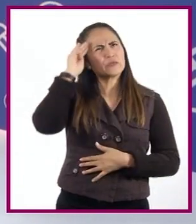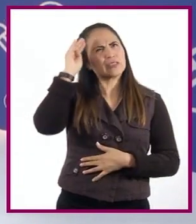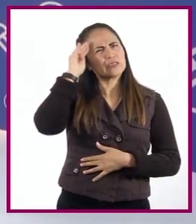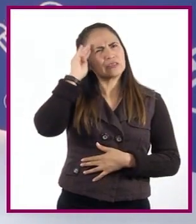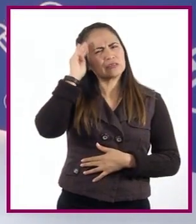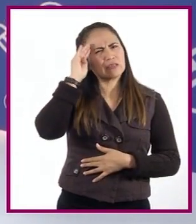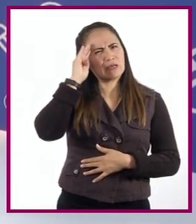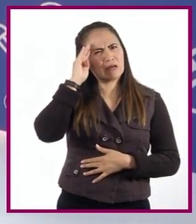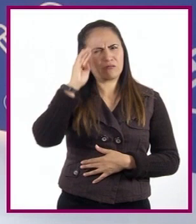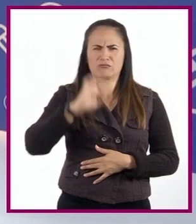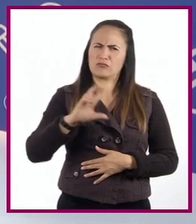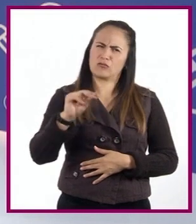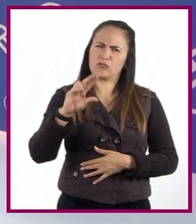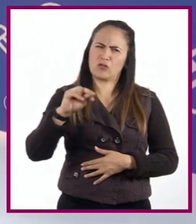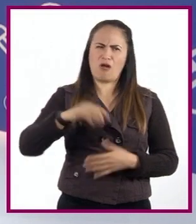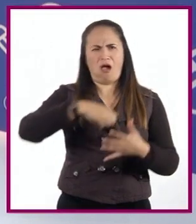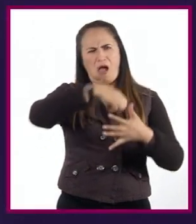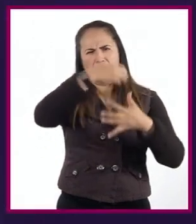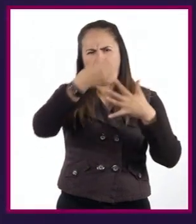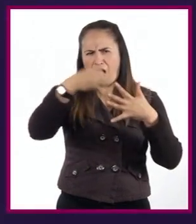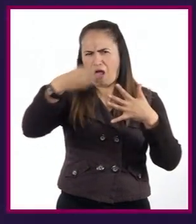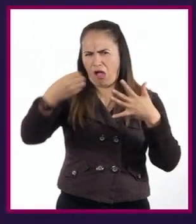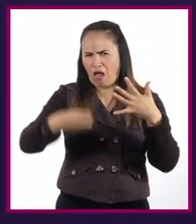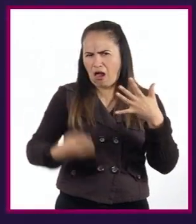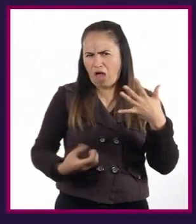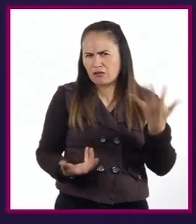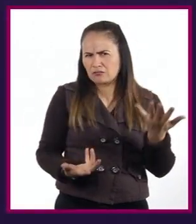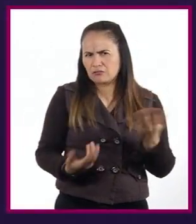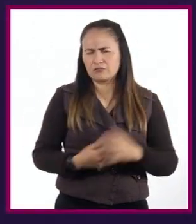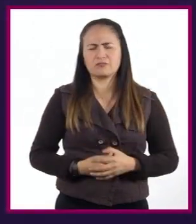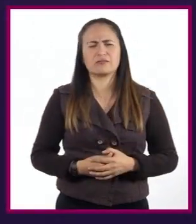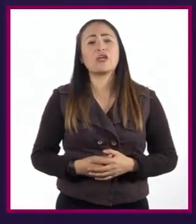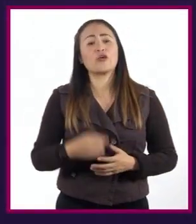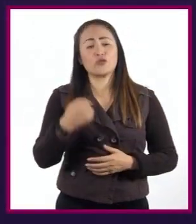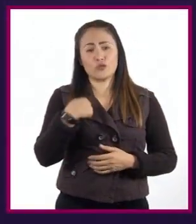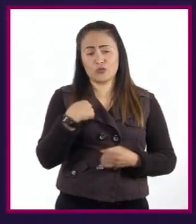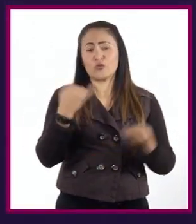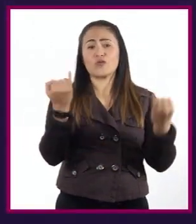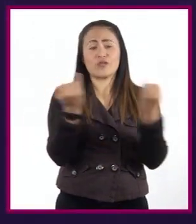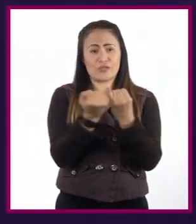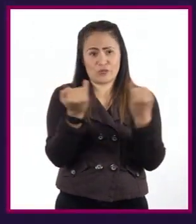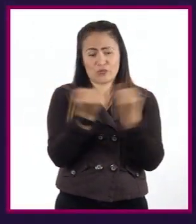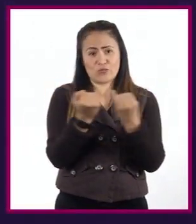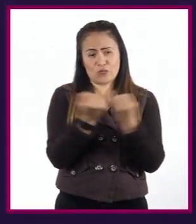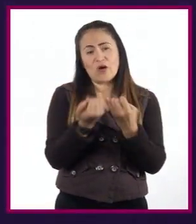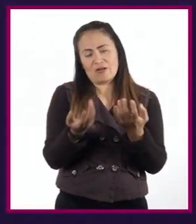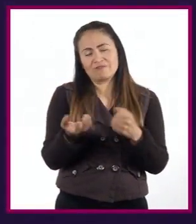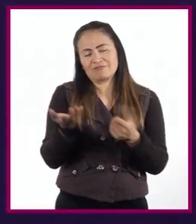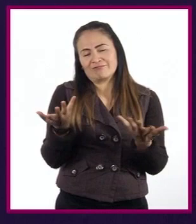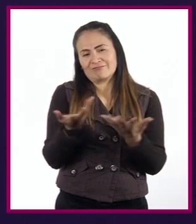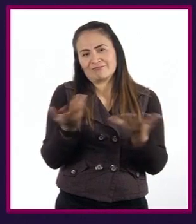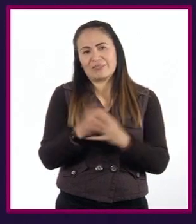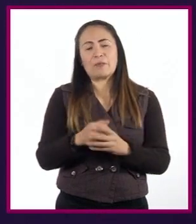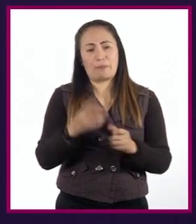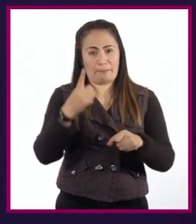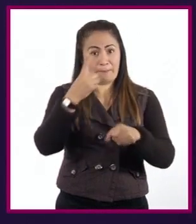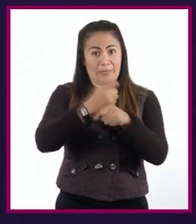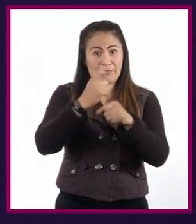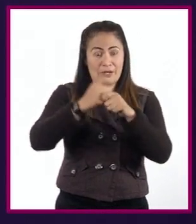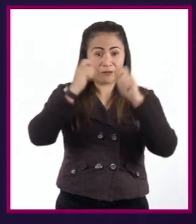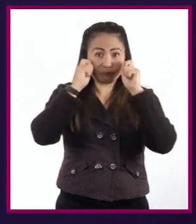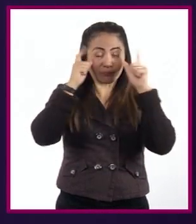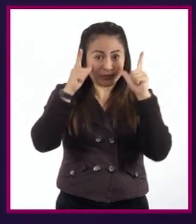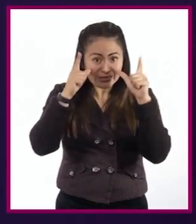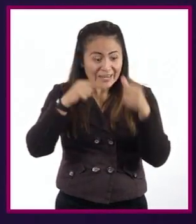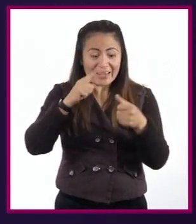dijeron, pero de una manera desordenada. Así como lo hice yo, ya que lo primero que hacemos es despertar. ¿No es